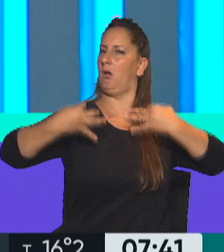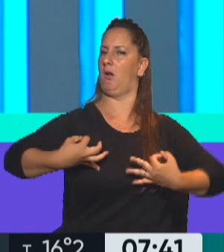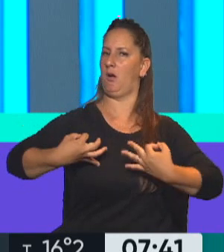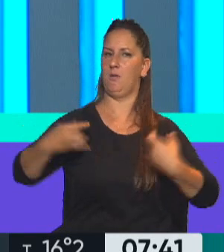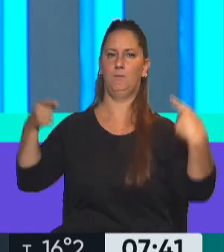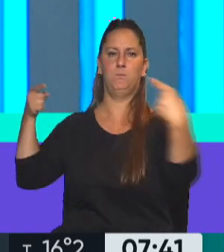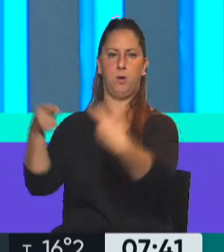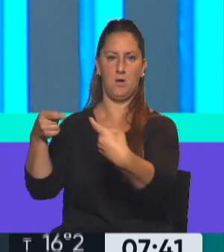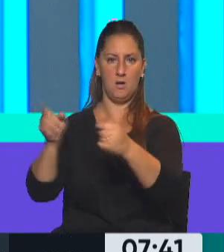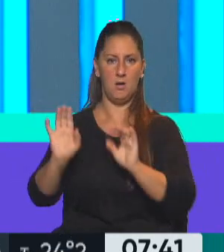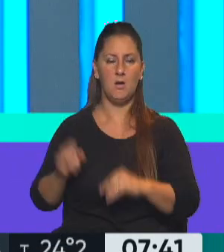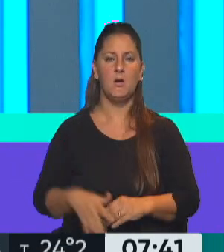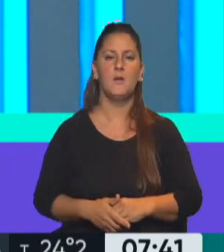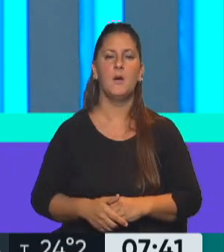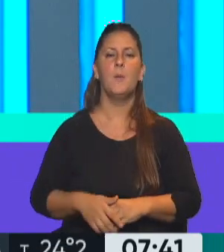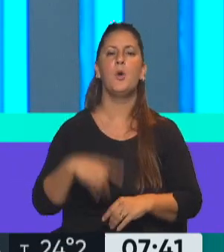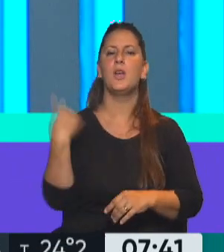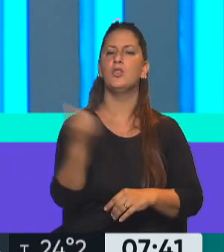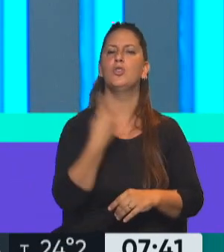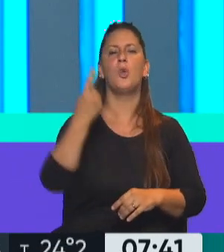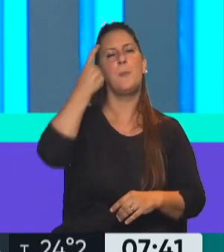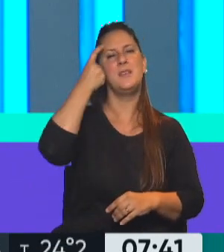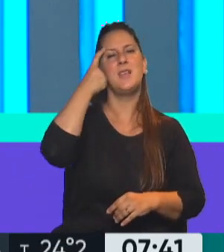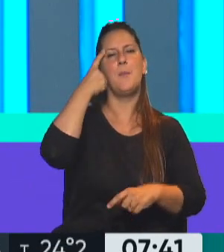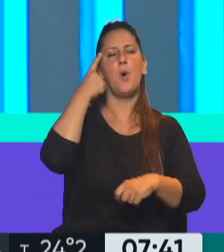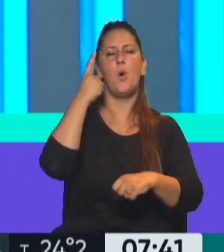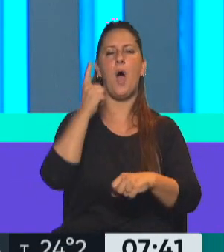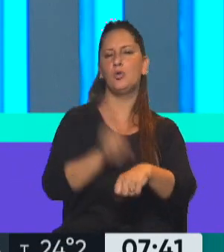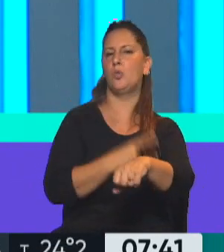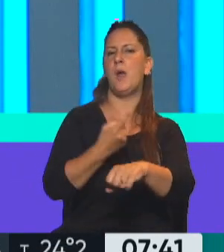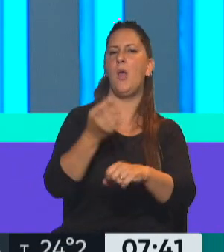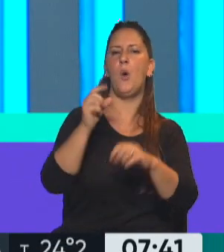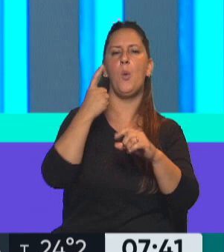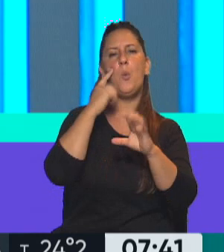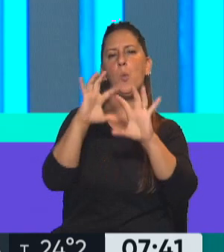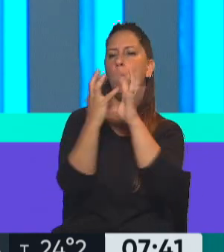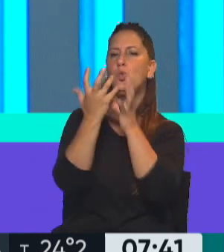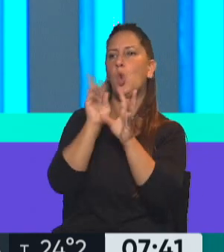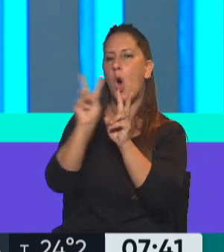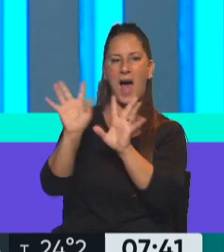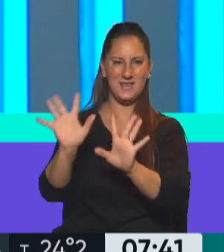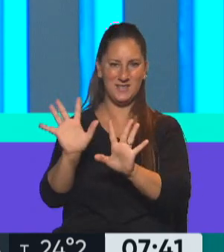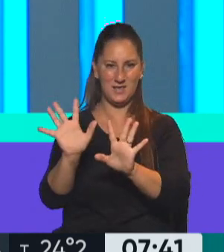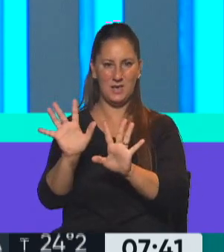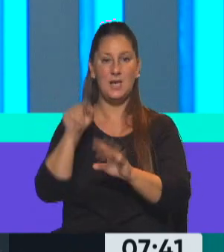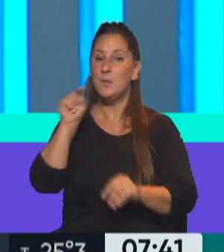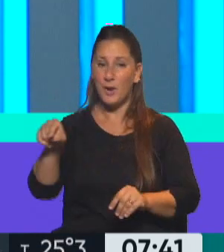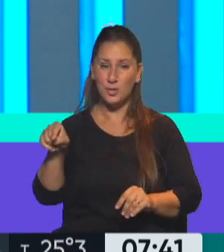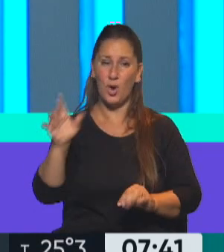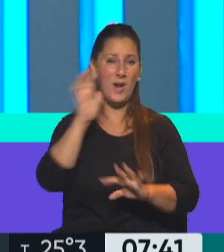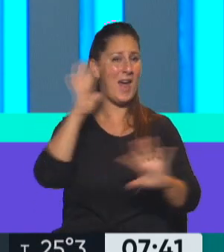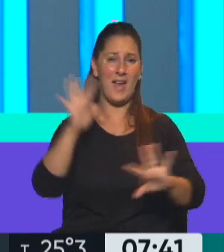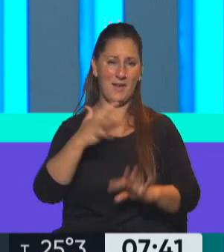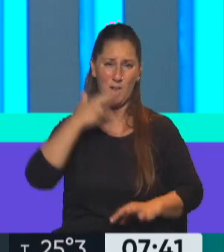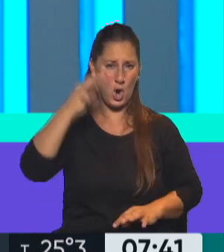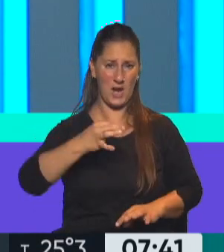porque acostumbran de ver el mundo en estas categorías, pero esta ilusión los lleva muy lejos de la